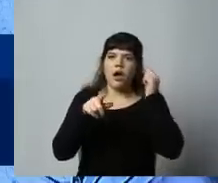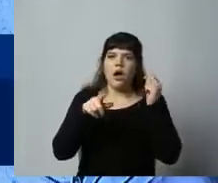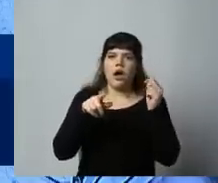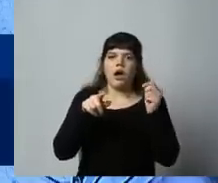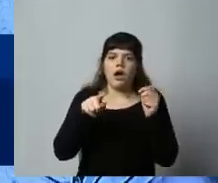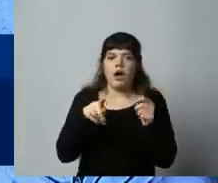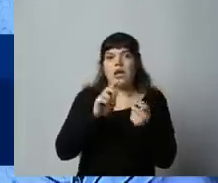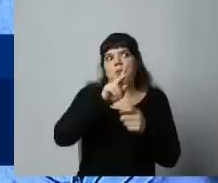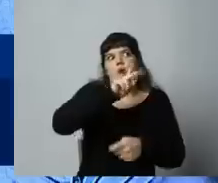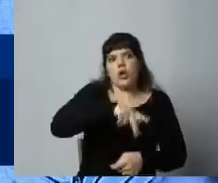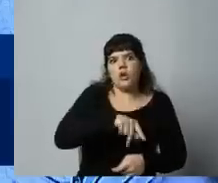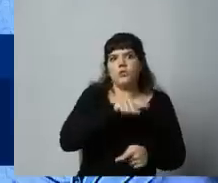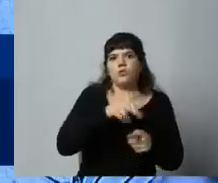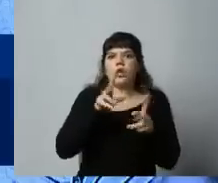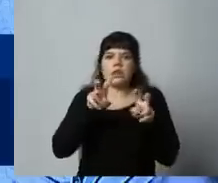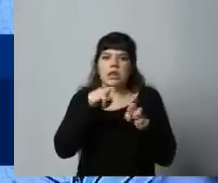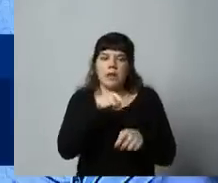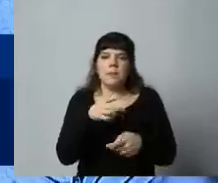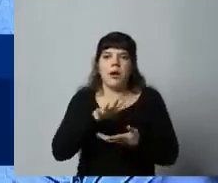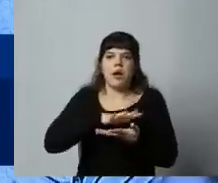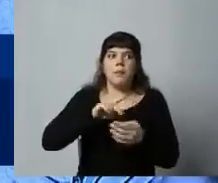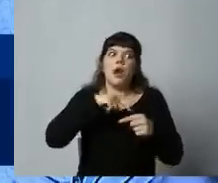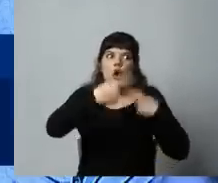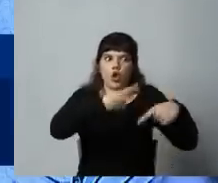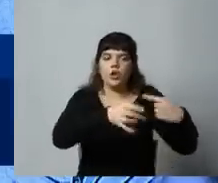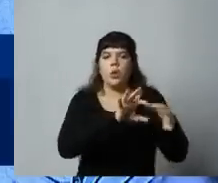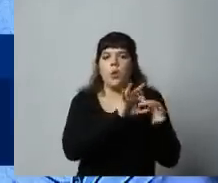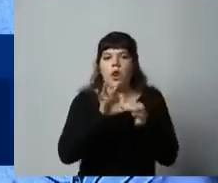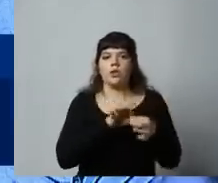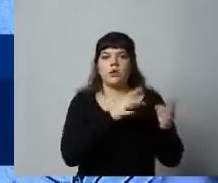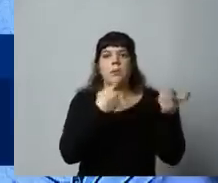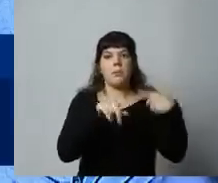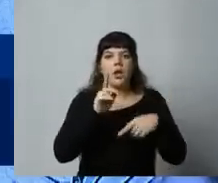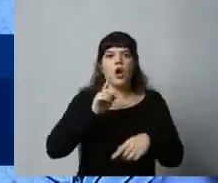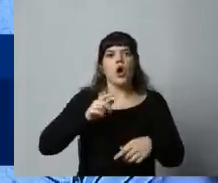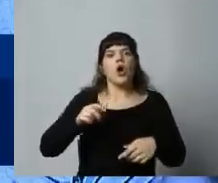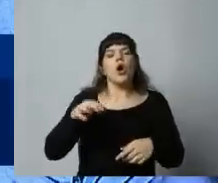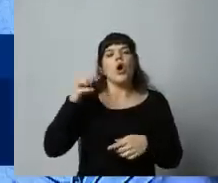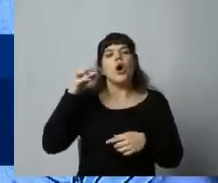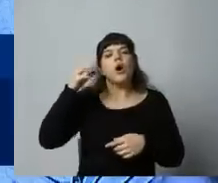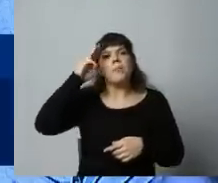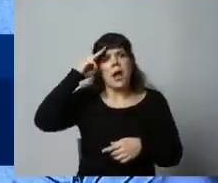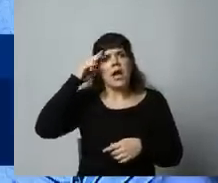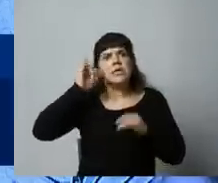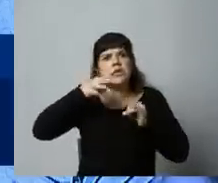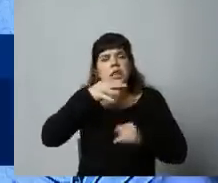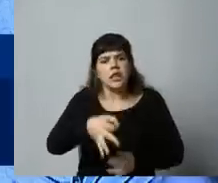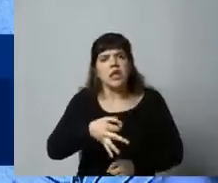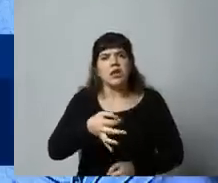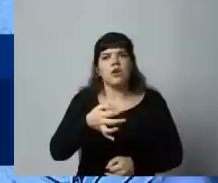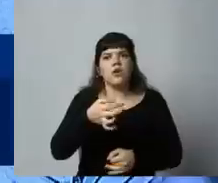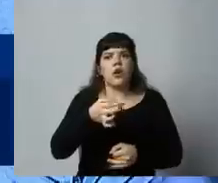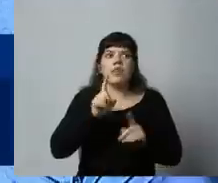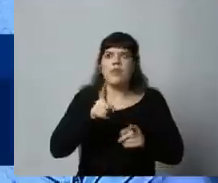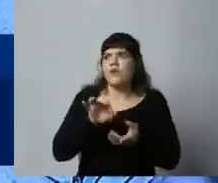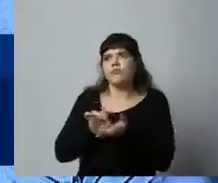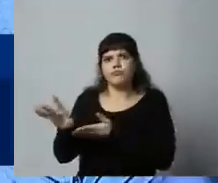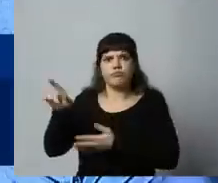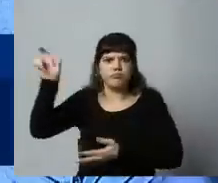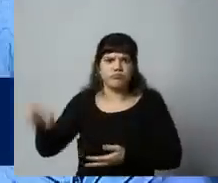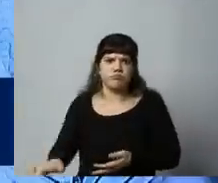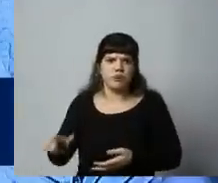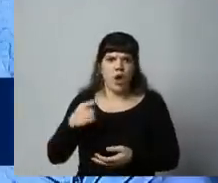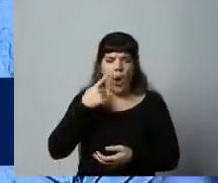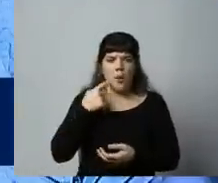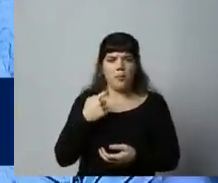remoción del fiscal era condición para mantenerse en la coalición s el senador manini dijo que había que destituir que haría bien destituir al fiscal